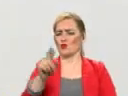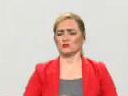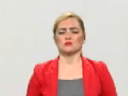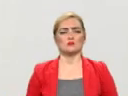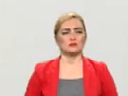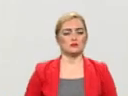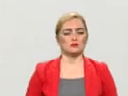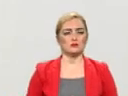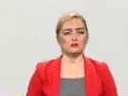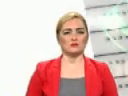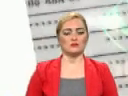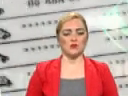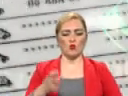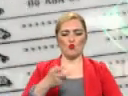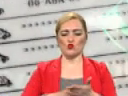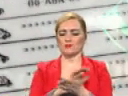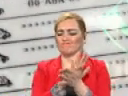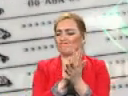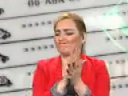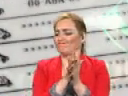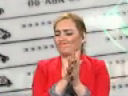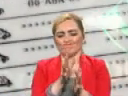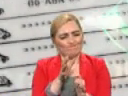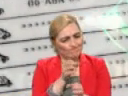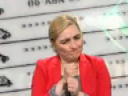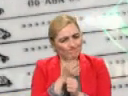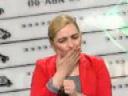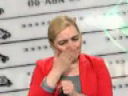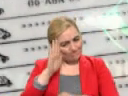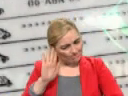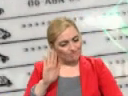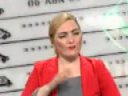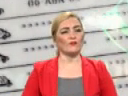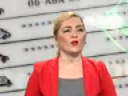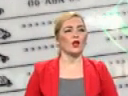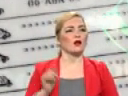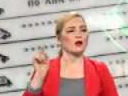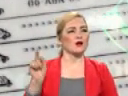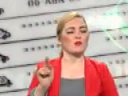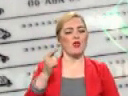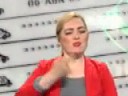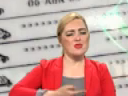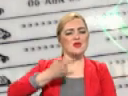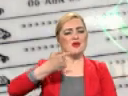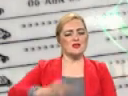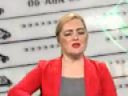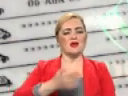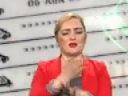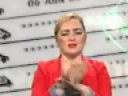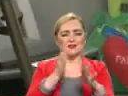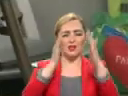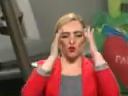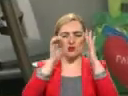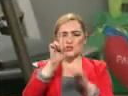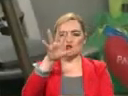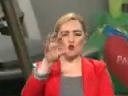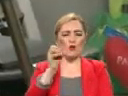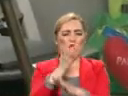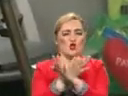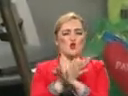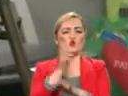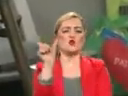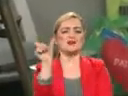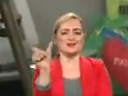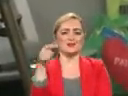los ciudadanos tenga multas. Actualmente sostiene que se están atendiendo a diario cerca de 350 turnos de licencias y que el próximo